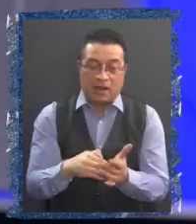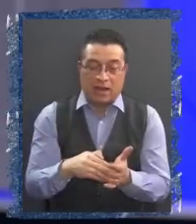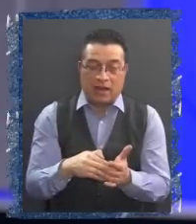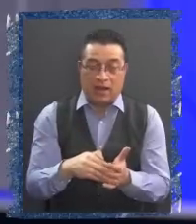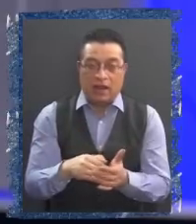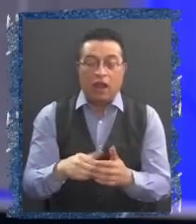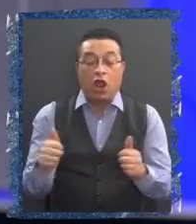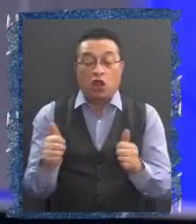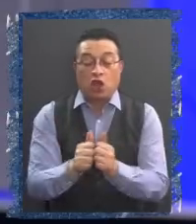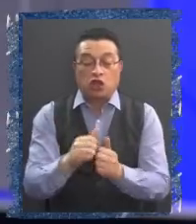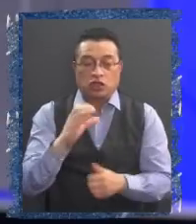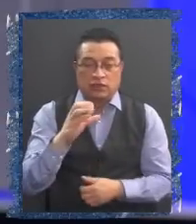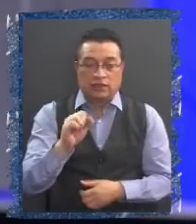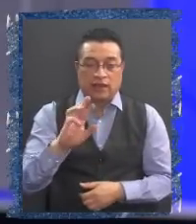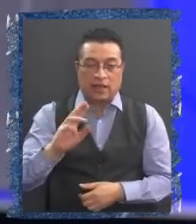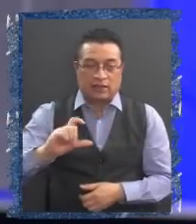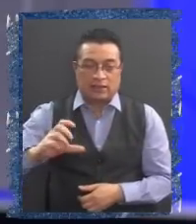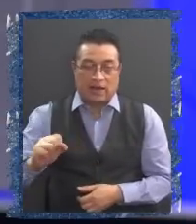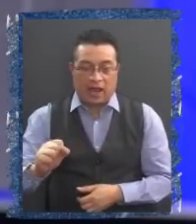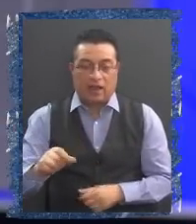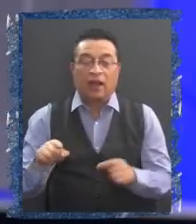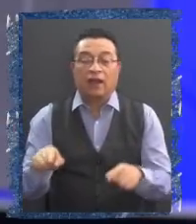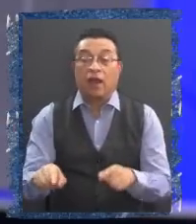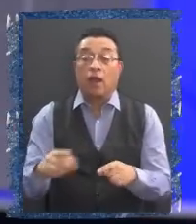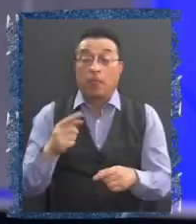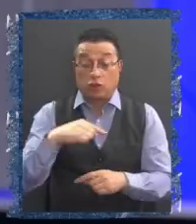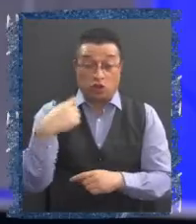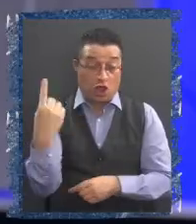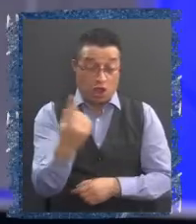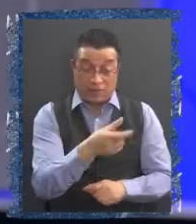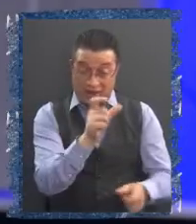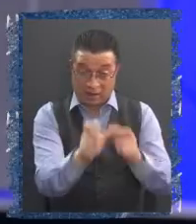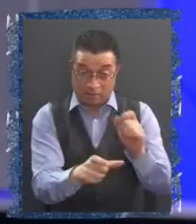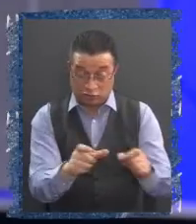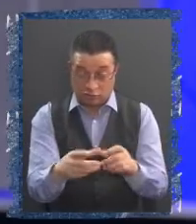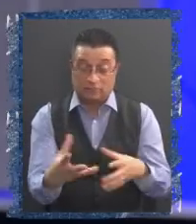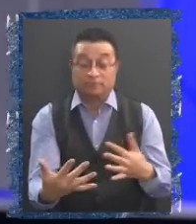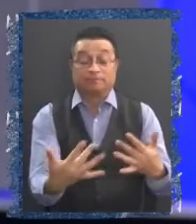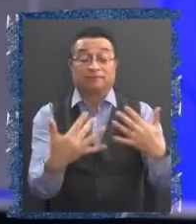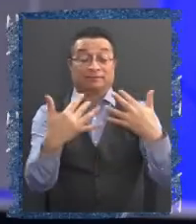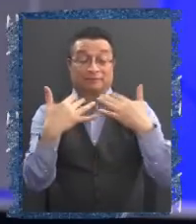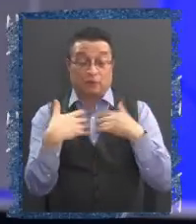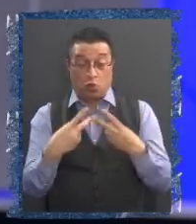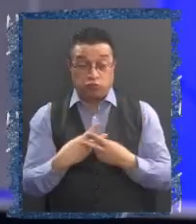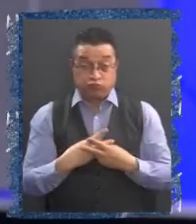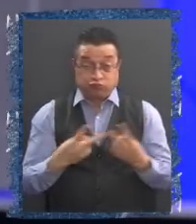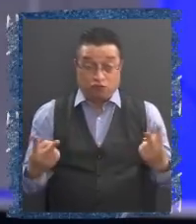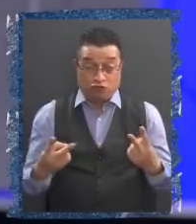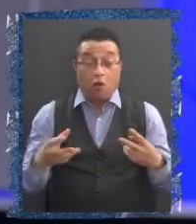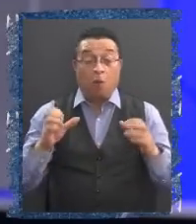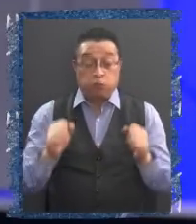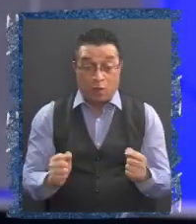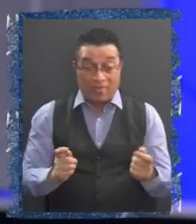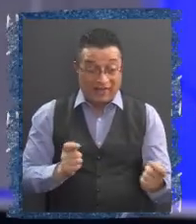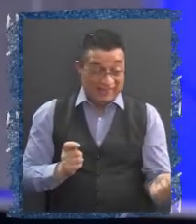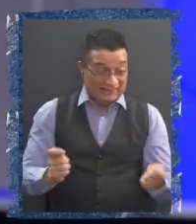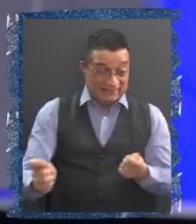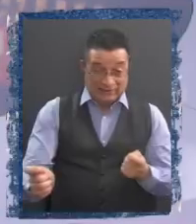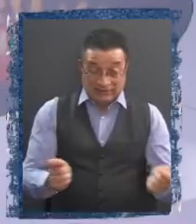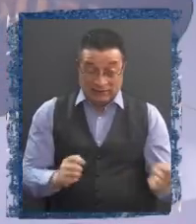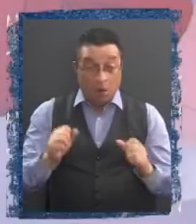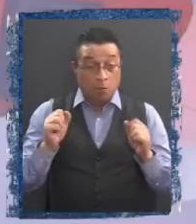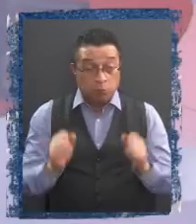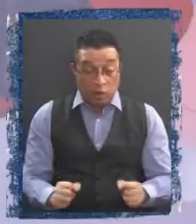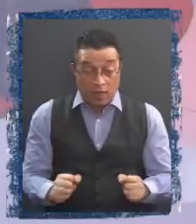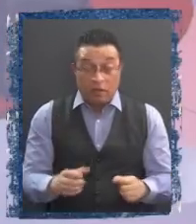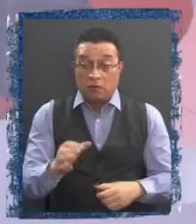¿ya? Todo ese volumen de personas que van a llegar al sistema público van a poder ser manejadas adecuadamente. Se